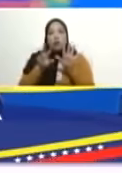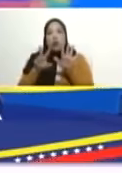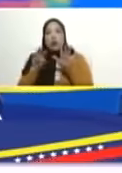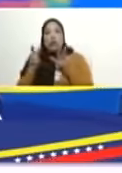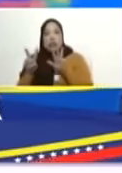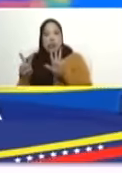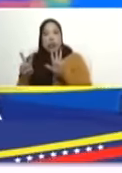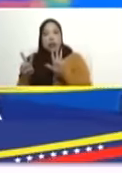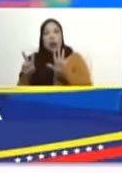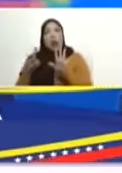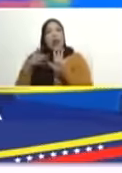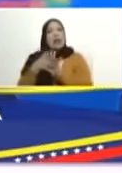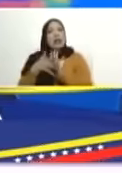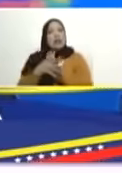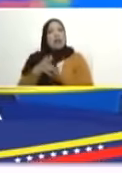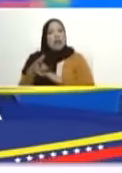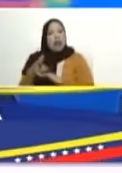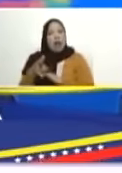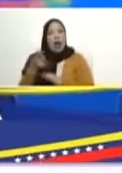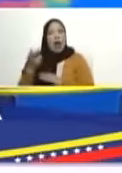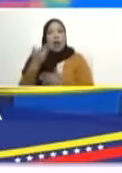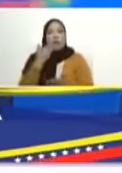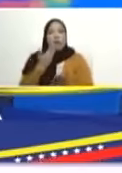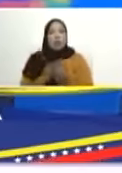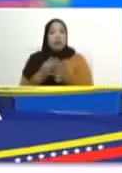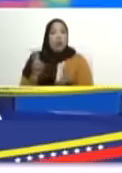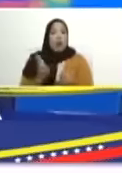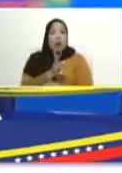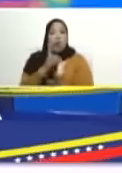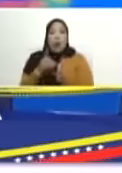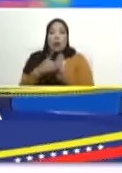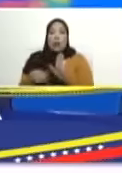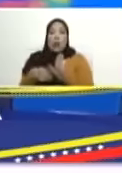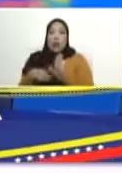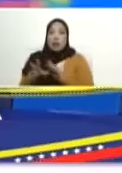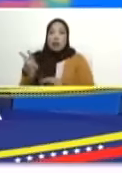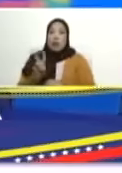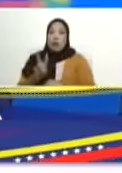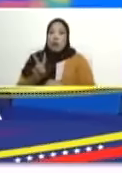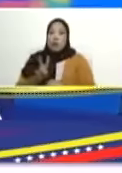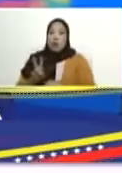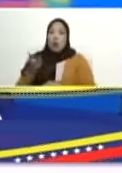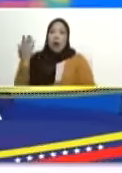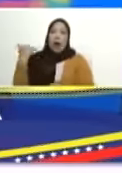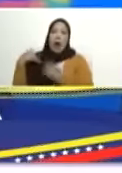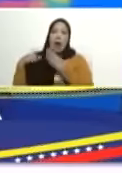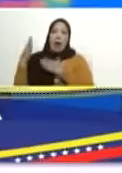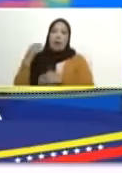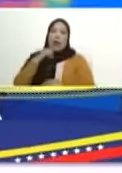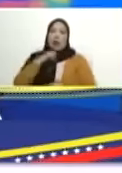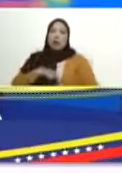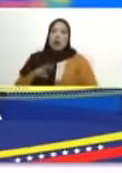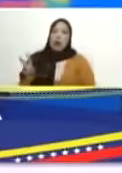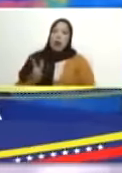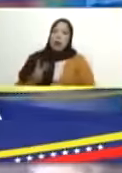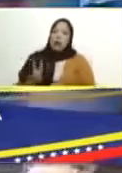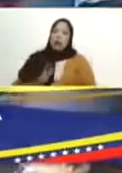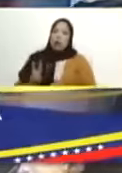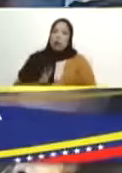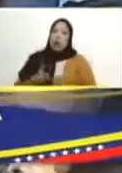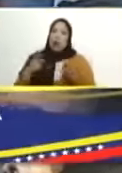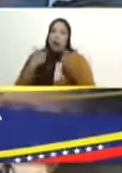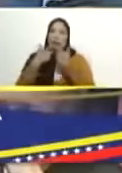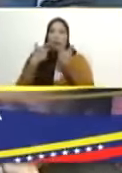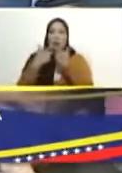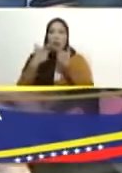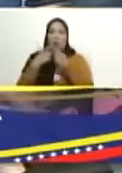dice, violando todo lo que dijo el presidente, todos los títulos de Venezuela, desde la colonia, la independencia, la guerra, los